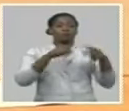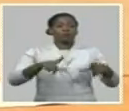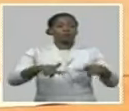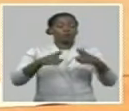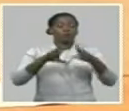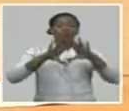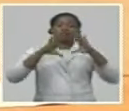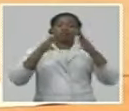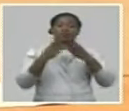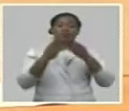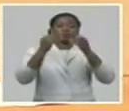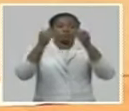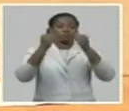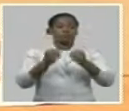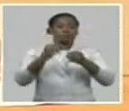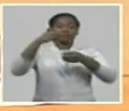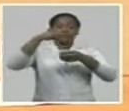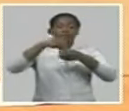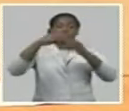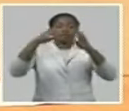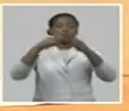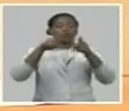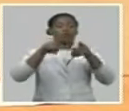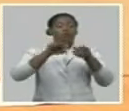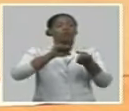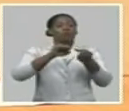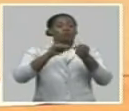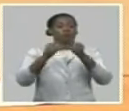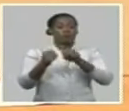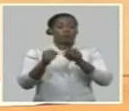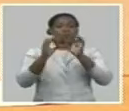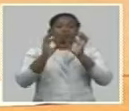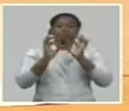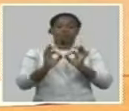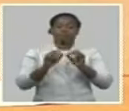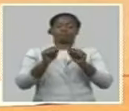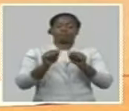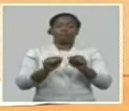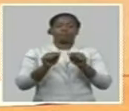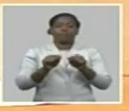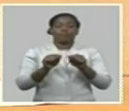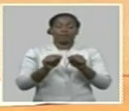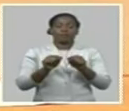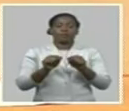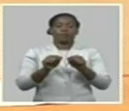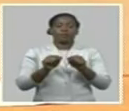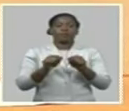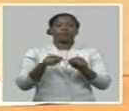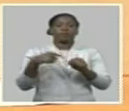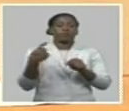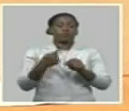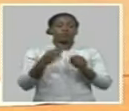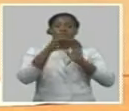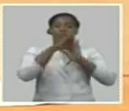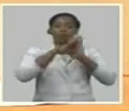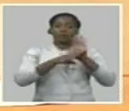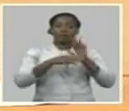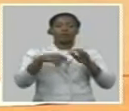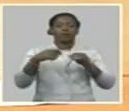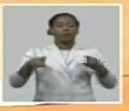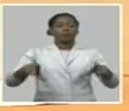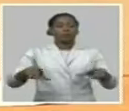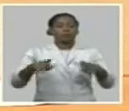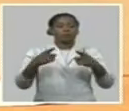cuarentena a los cuales obligatoriamente tienen que asumir es una de las cuestiones que nosotros debemos dar seguimiento